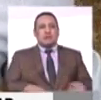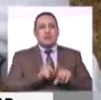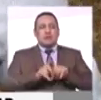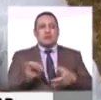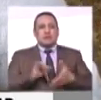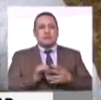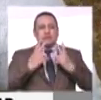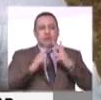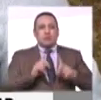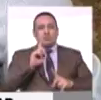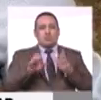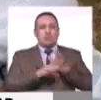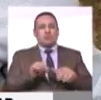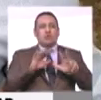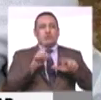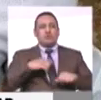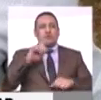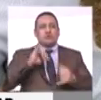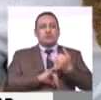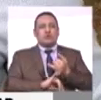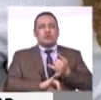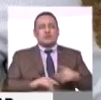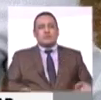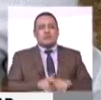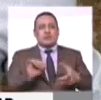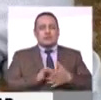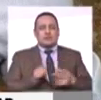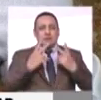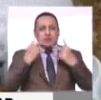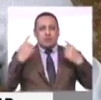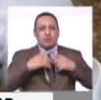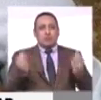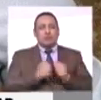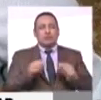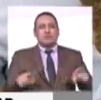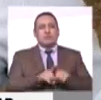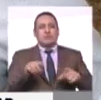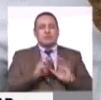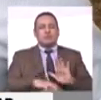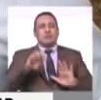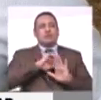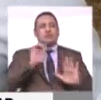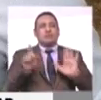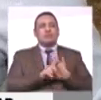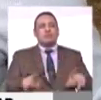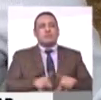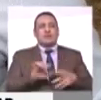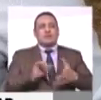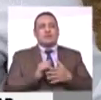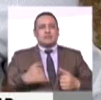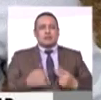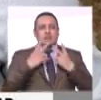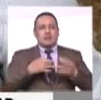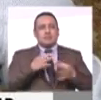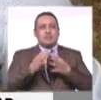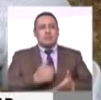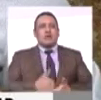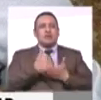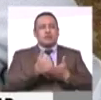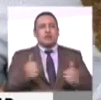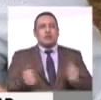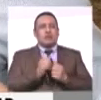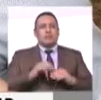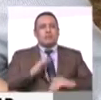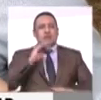un aproximado de 8 millones de soles. No es importante este proyecto que va a beneficiar a más